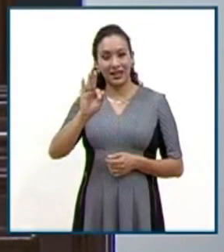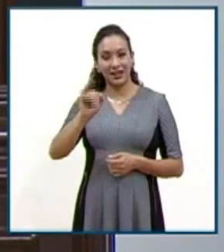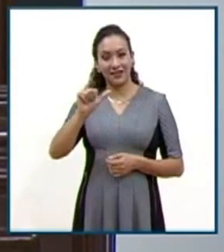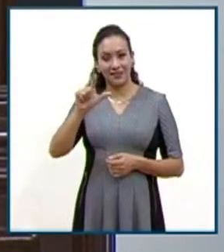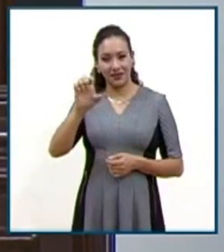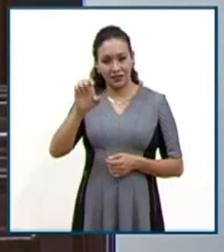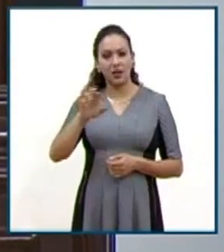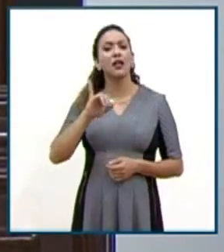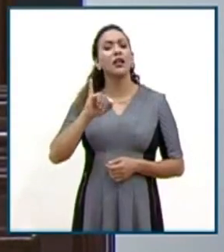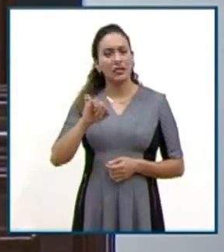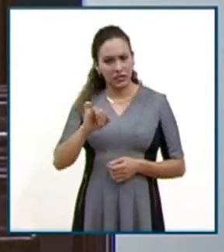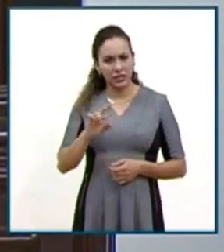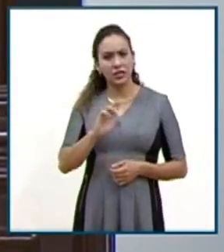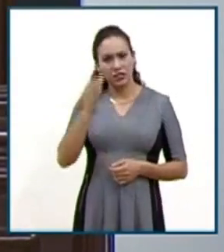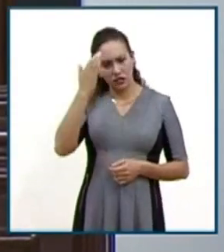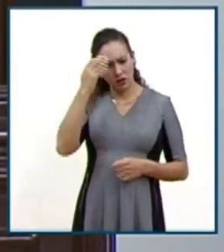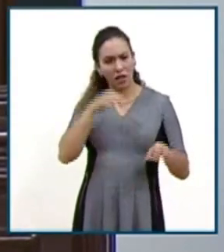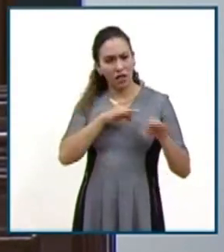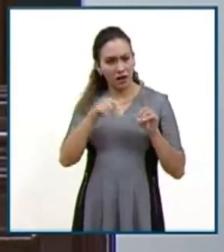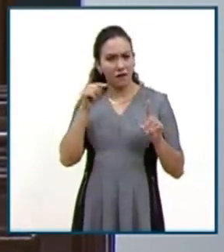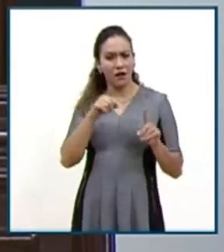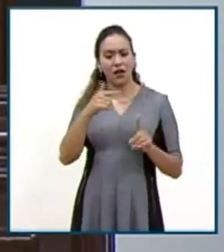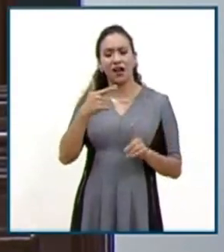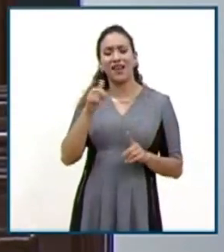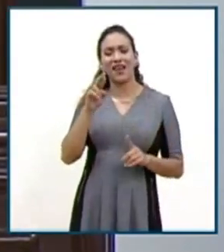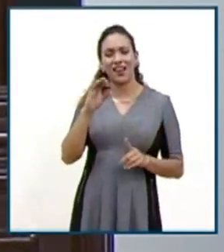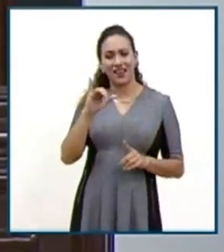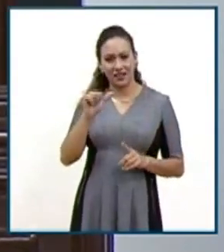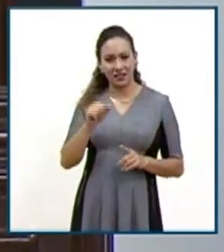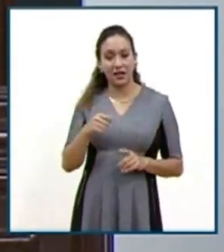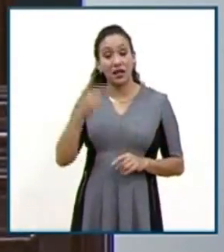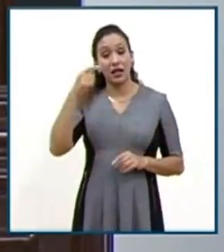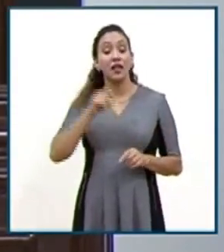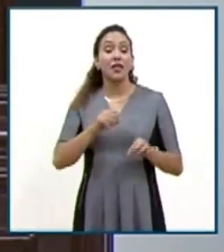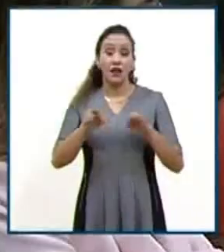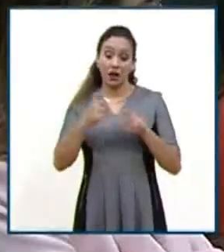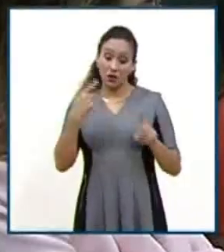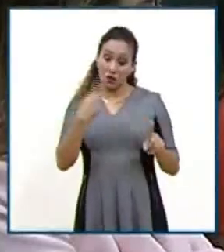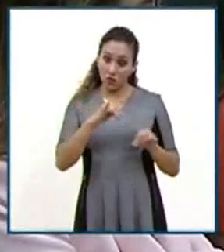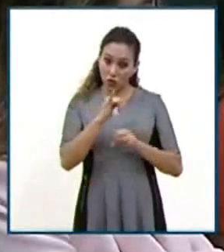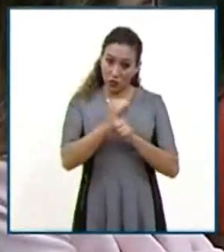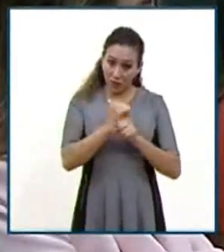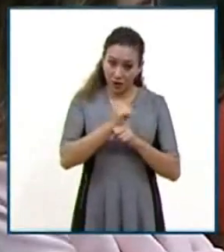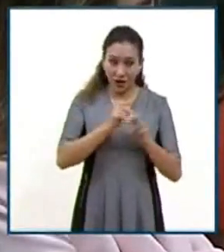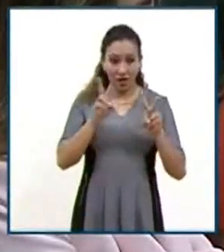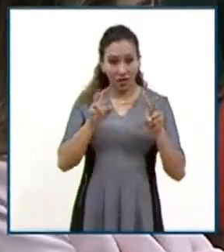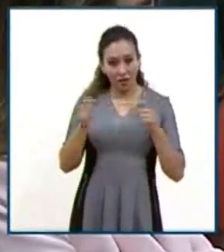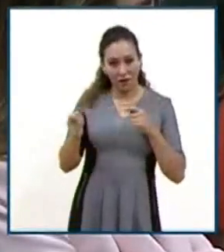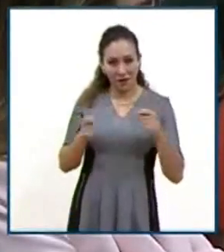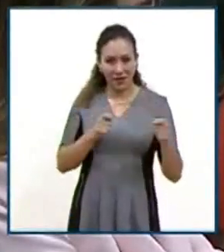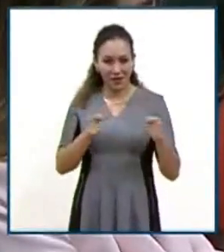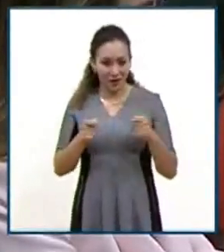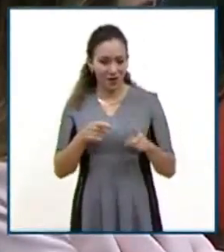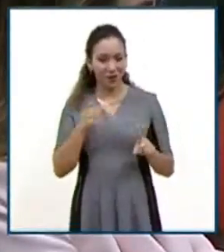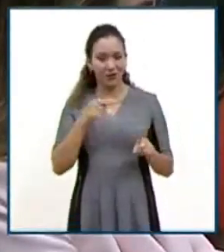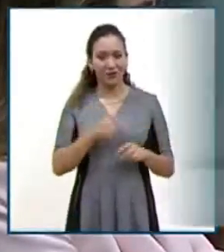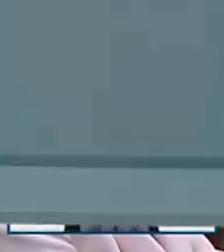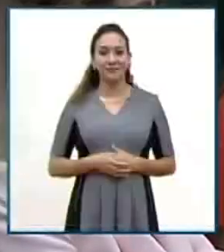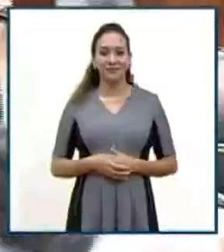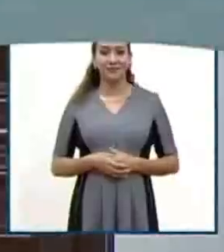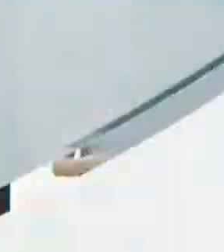señaló que García Ramírez fue conocido en el ámbito académico y político como un gran penalista y trascendió fronteras al